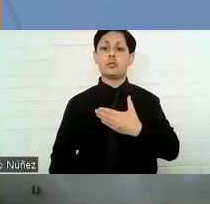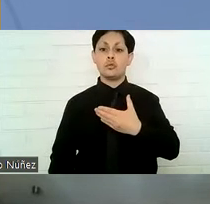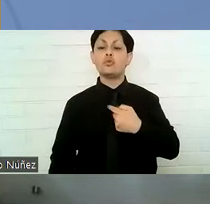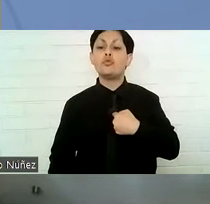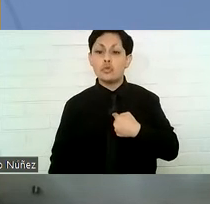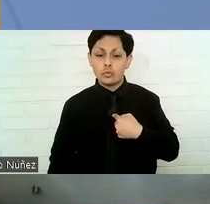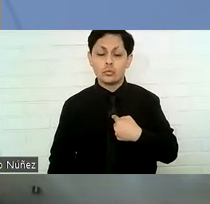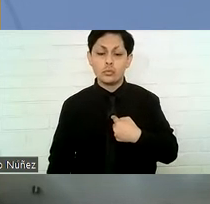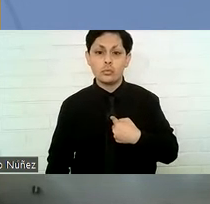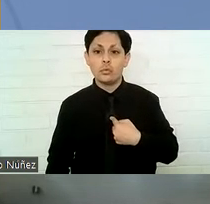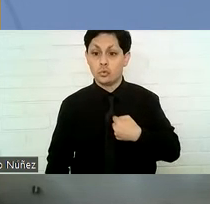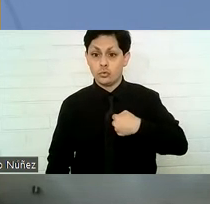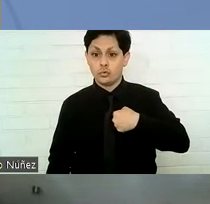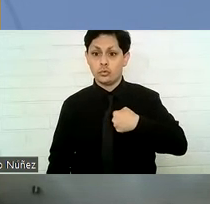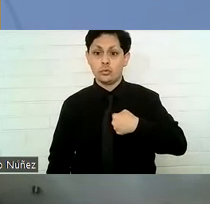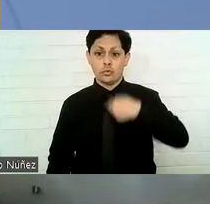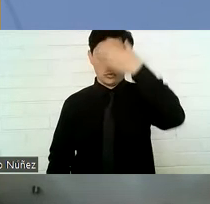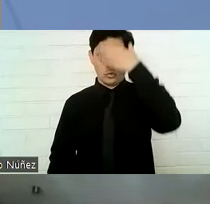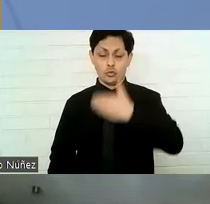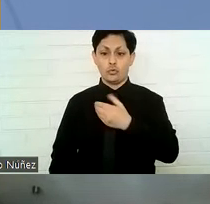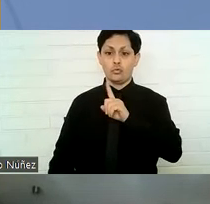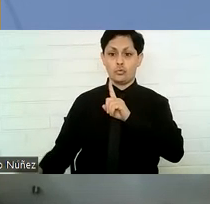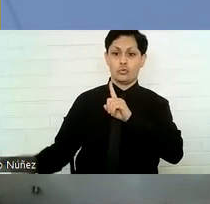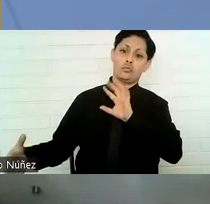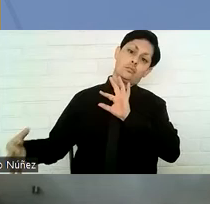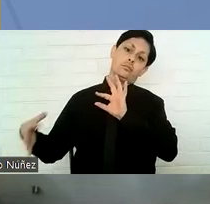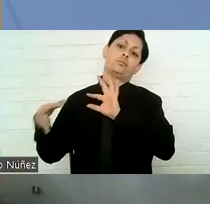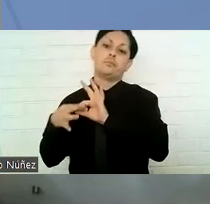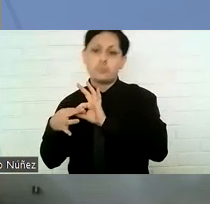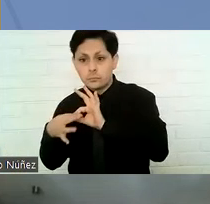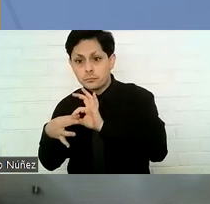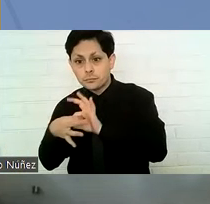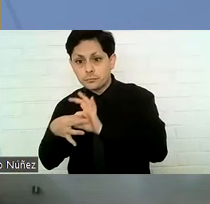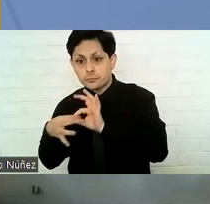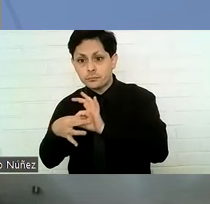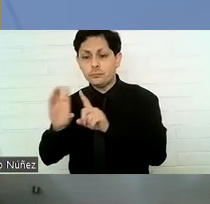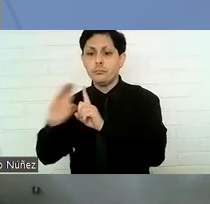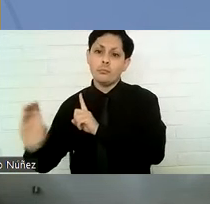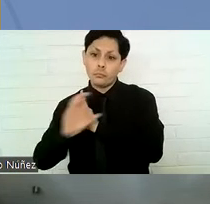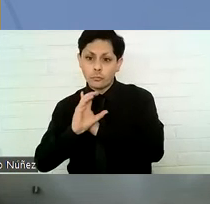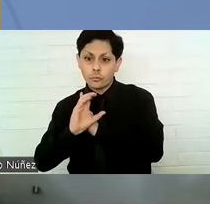estoy como sujeto sujetado a una cultura, a una familia, a